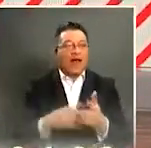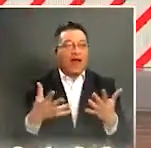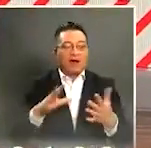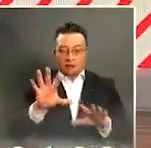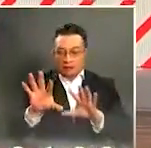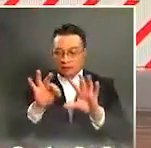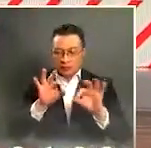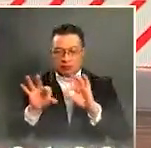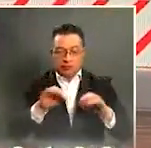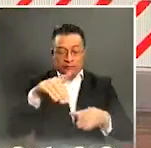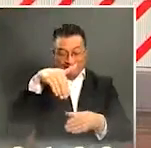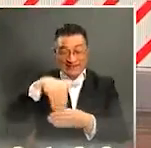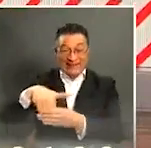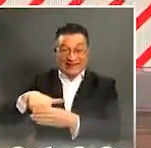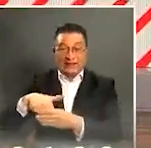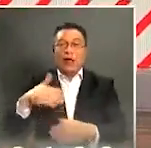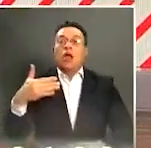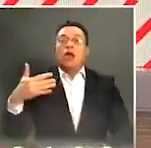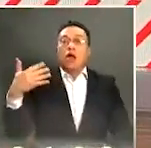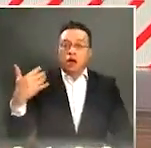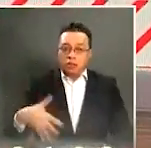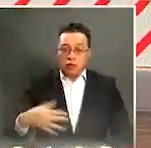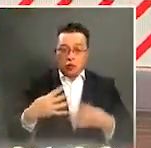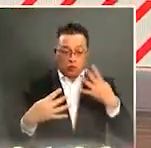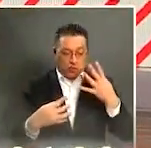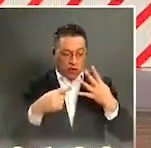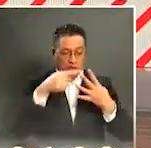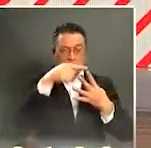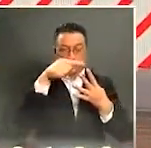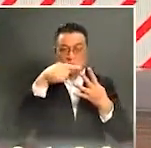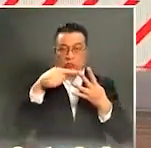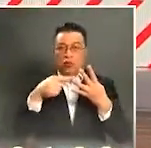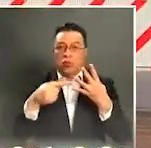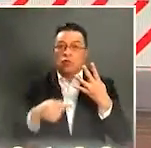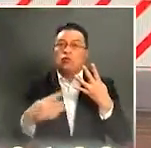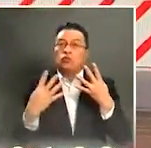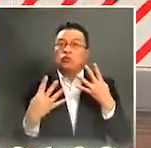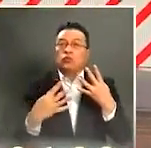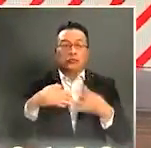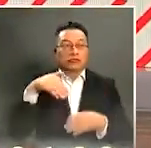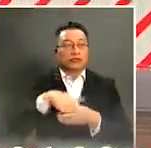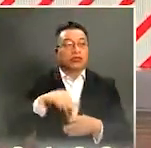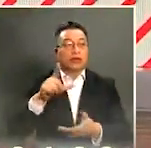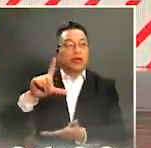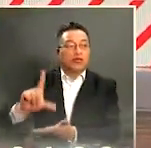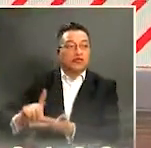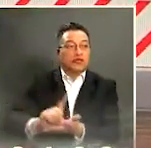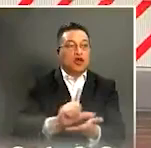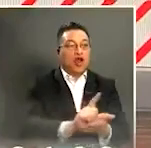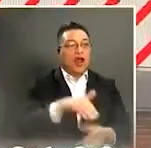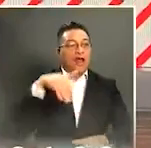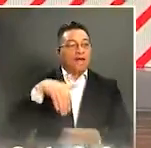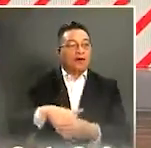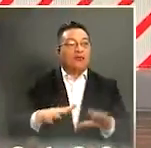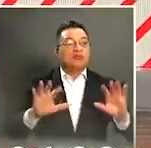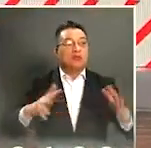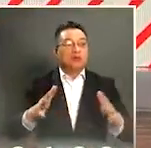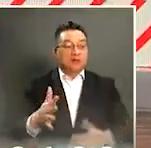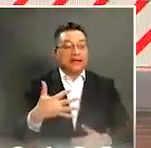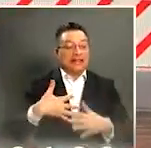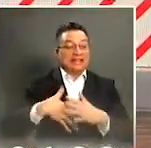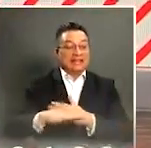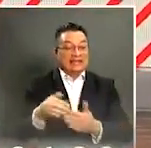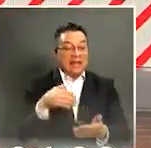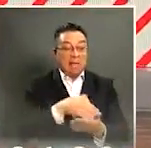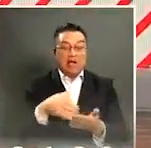inédita, una elección cuádruple, podríamos decir, que se va a llevar a cabo en los locales de votación. Sabes que son cerca de 15 millones de chilenos